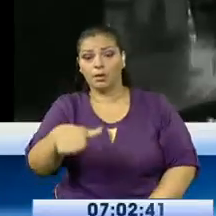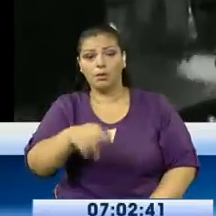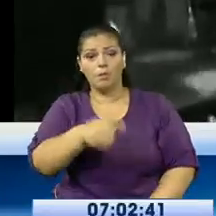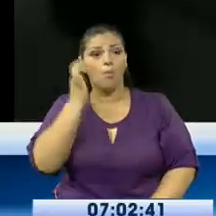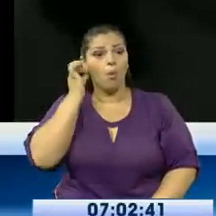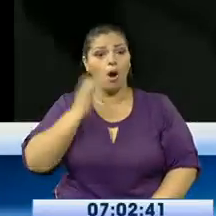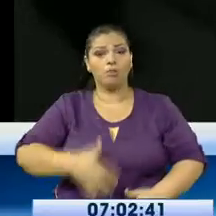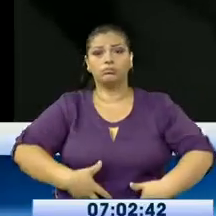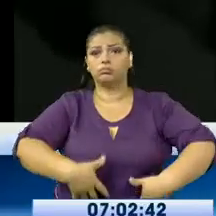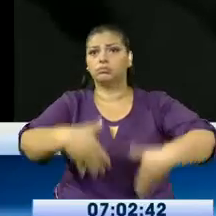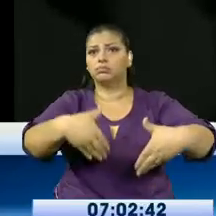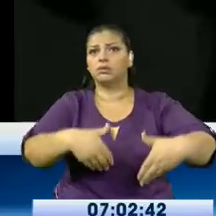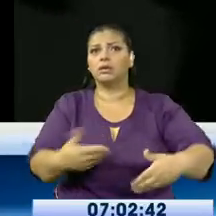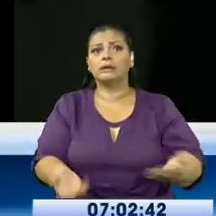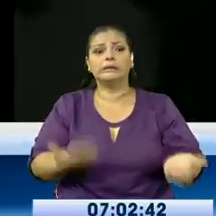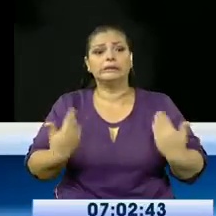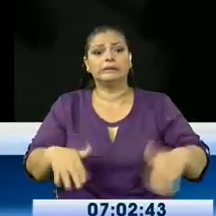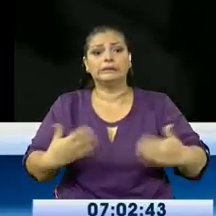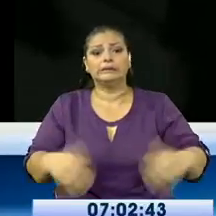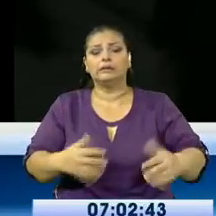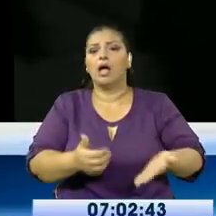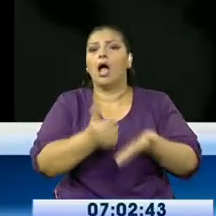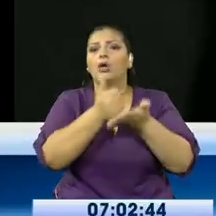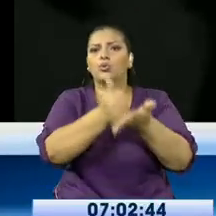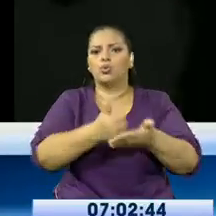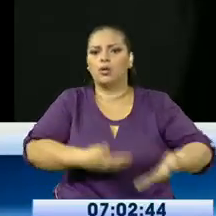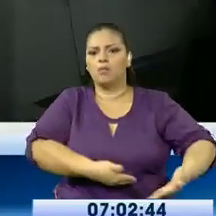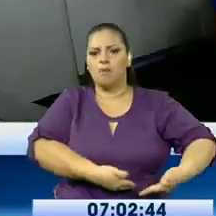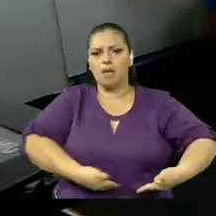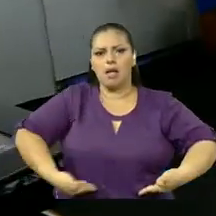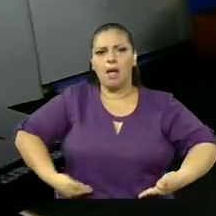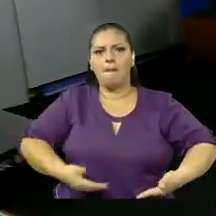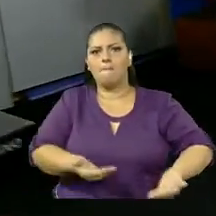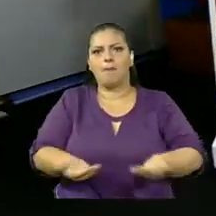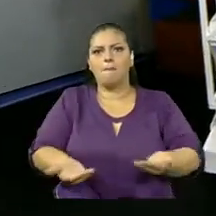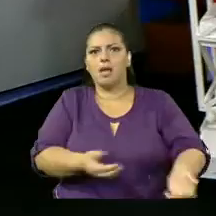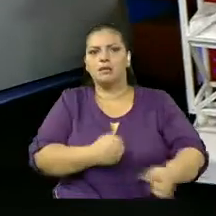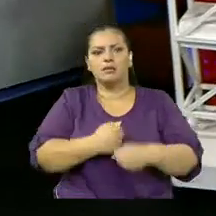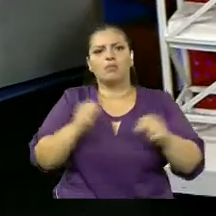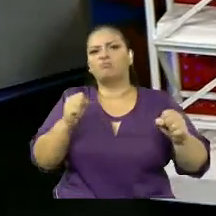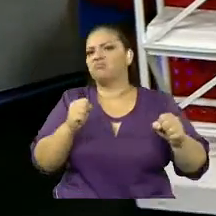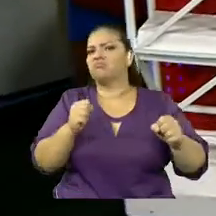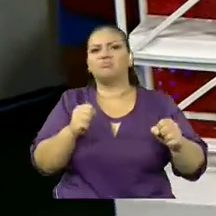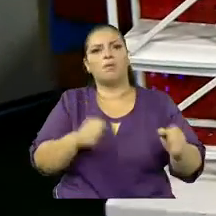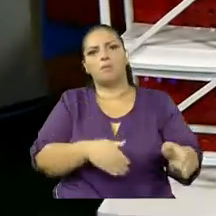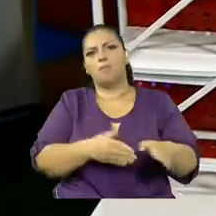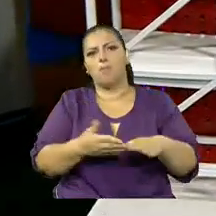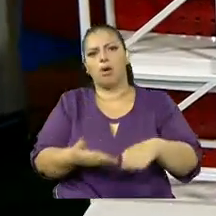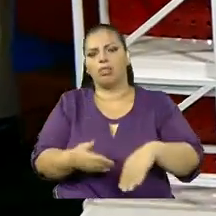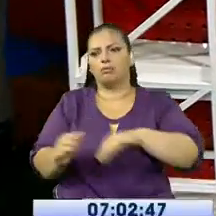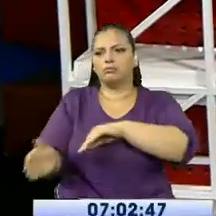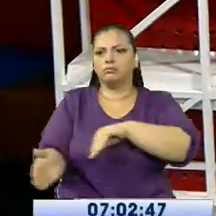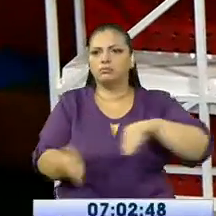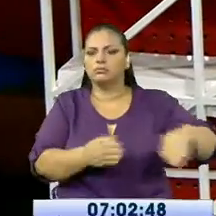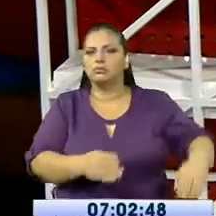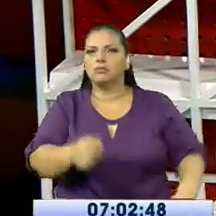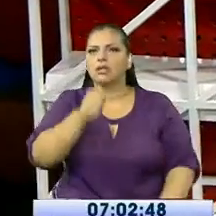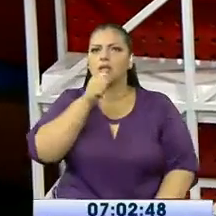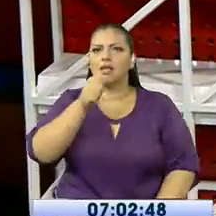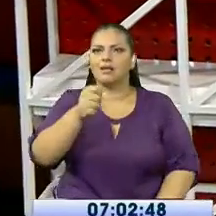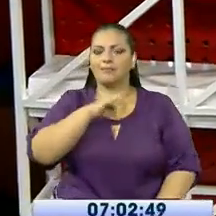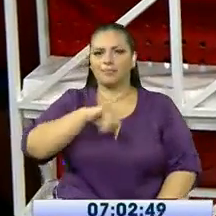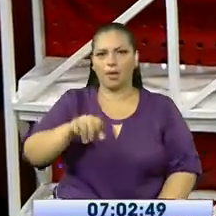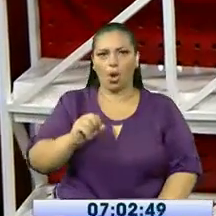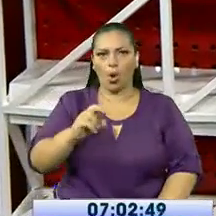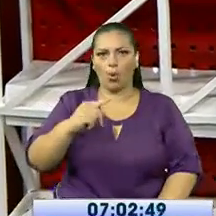vano. Informó José Morales. Bueno, salimos de estudio, Marcelita. Así es, nos vamos con nuestro compañero